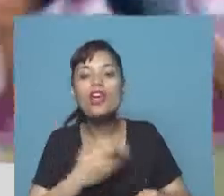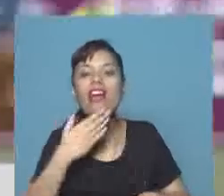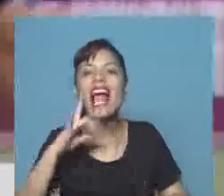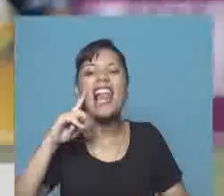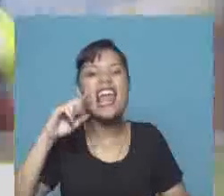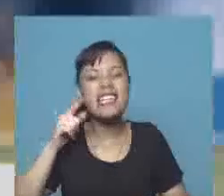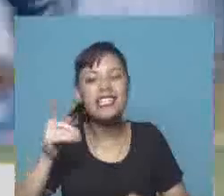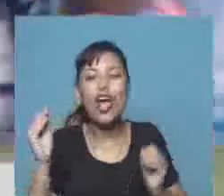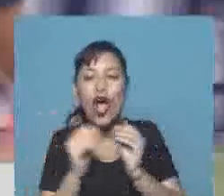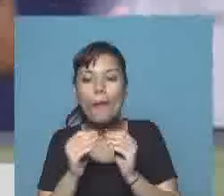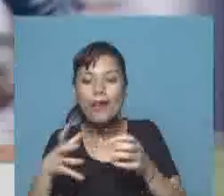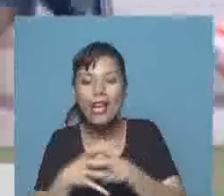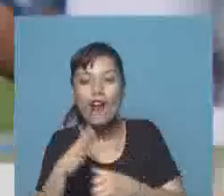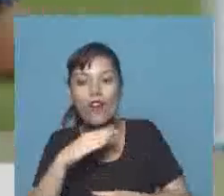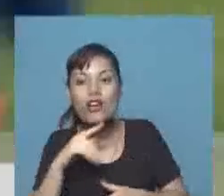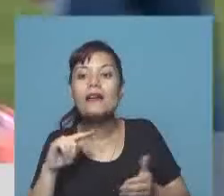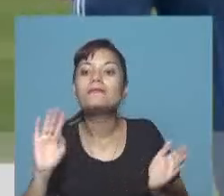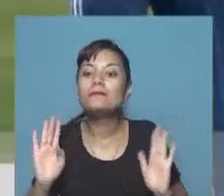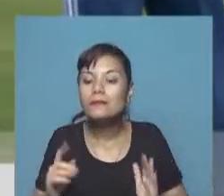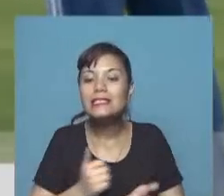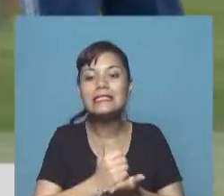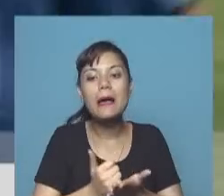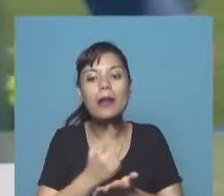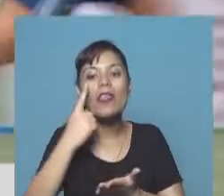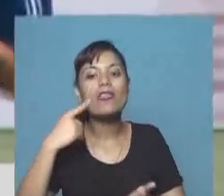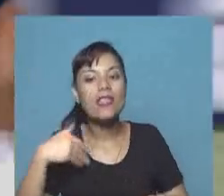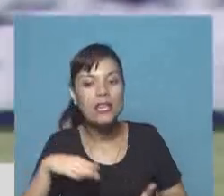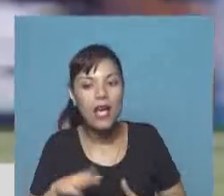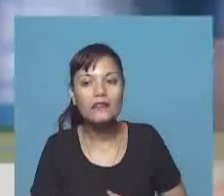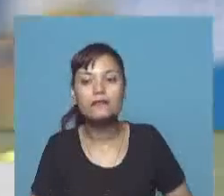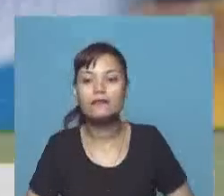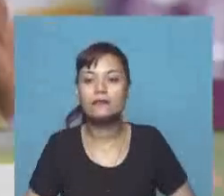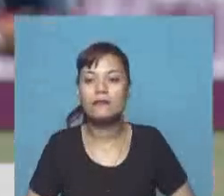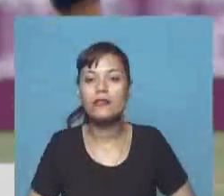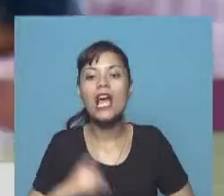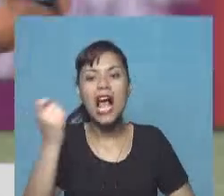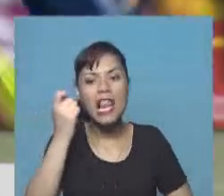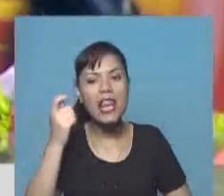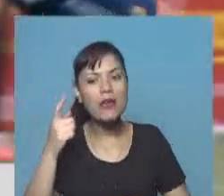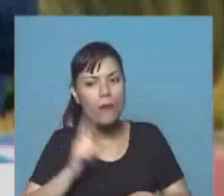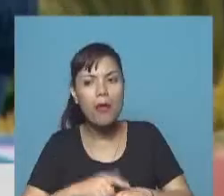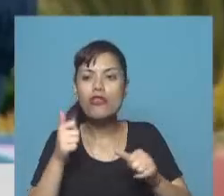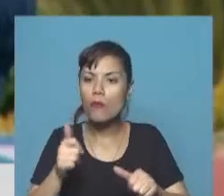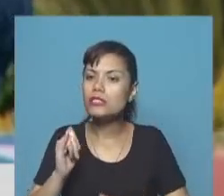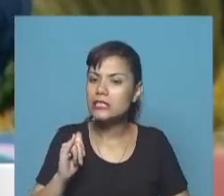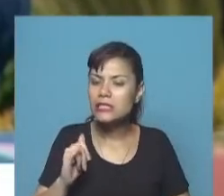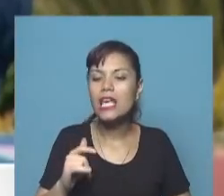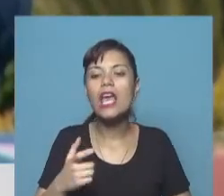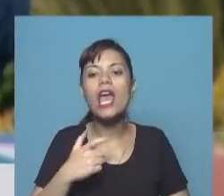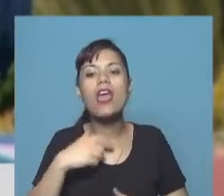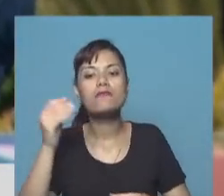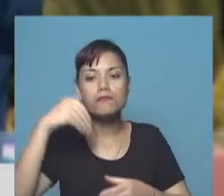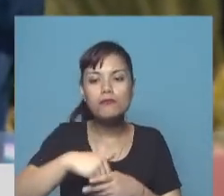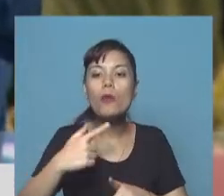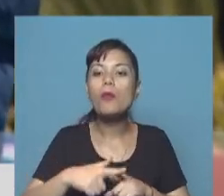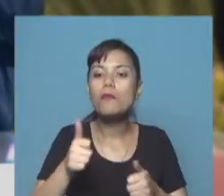Caleri, su compañero de equipo en Boca, pero habrá que esperar algunos días más. Está en un buen momento, Caleri, hay que decir, ¿no? Sí, está en un gran momento. Decidió quedarse y le fue muy